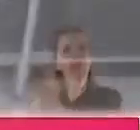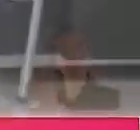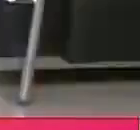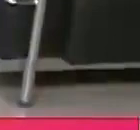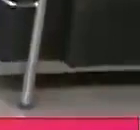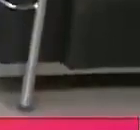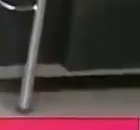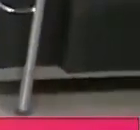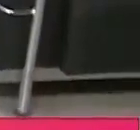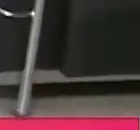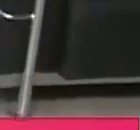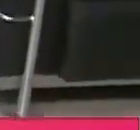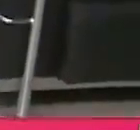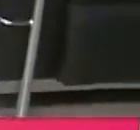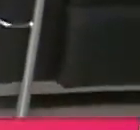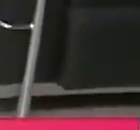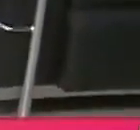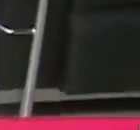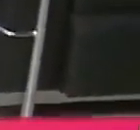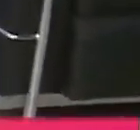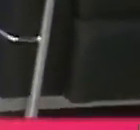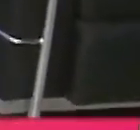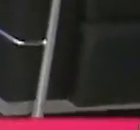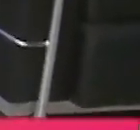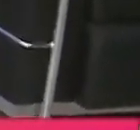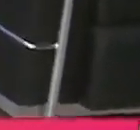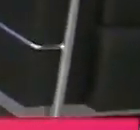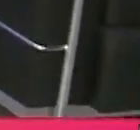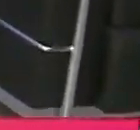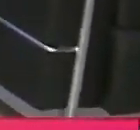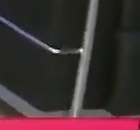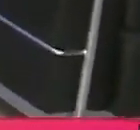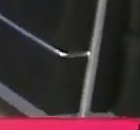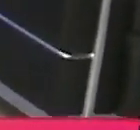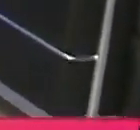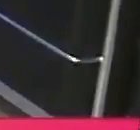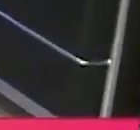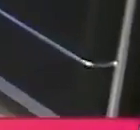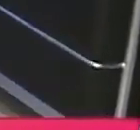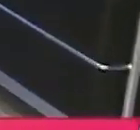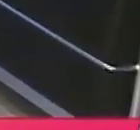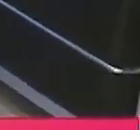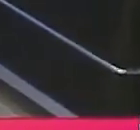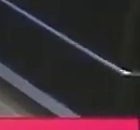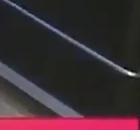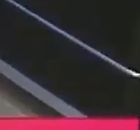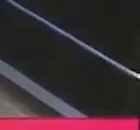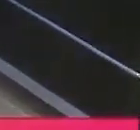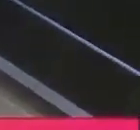de pedido, de reclamo, de charla, nada más y nada menos, charlar la cuestión de la soberanía